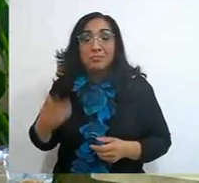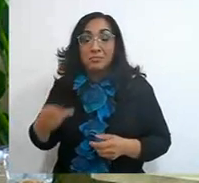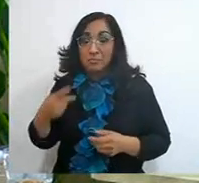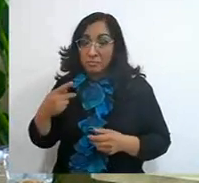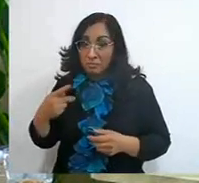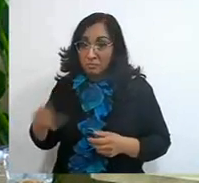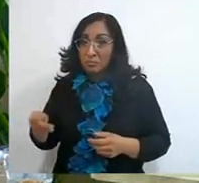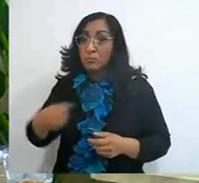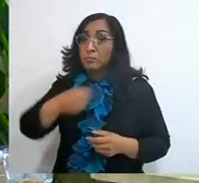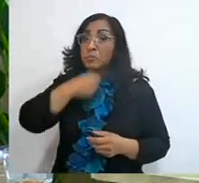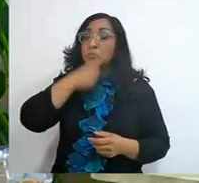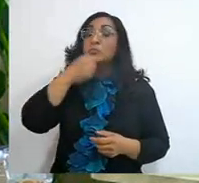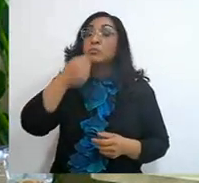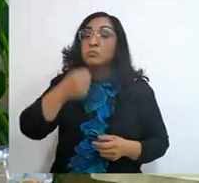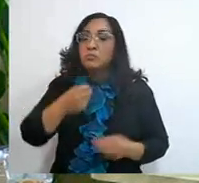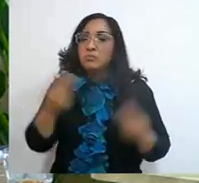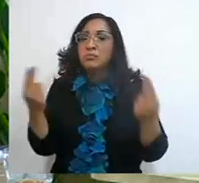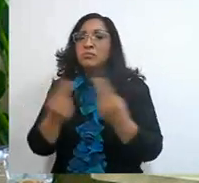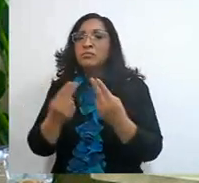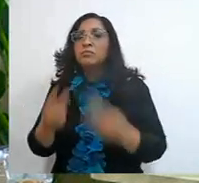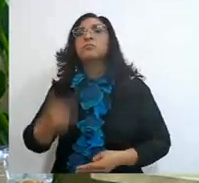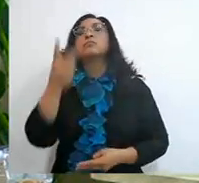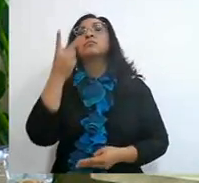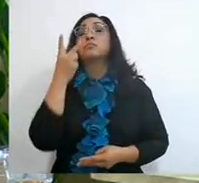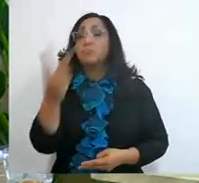Pero para un chisme se necesitan dos,